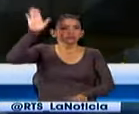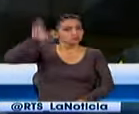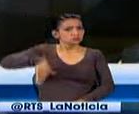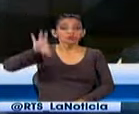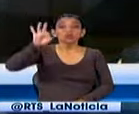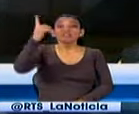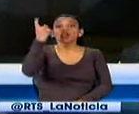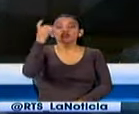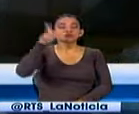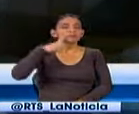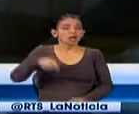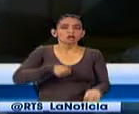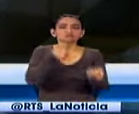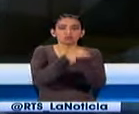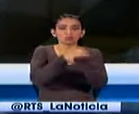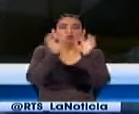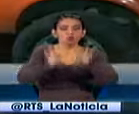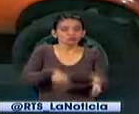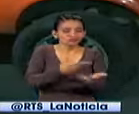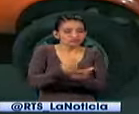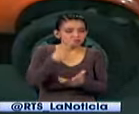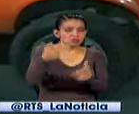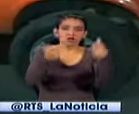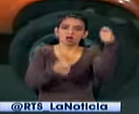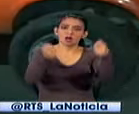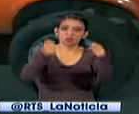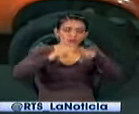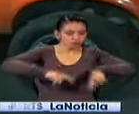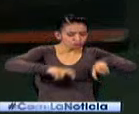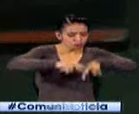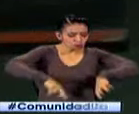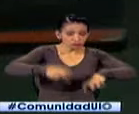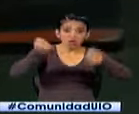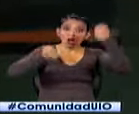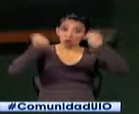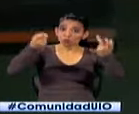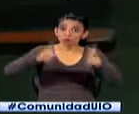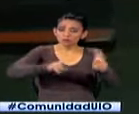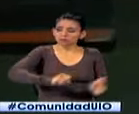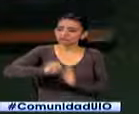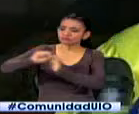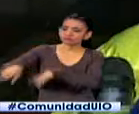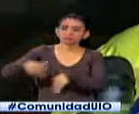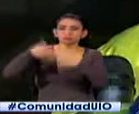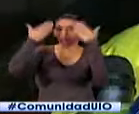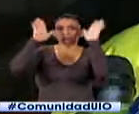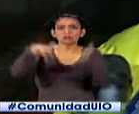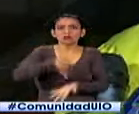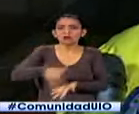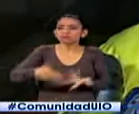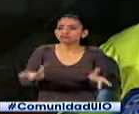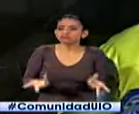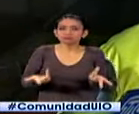colaboración y fuimos para hacer la explotación del vehículo. El auto también fue retenido, pues se desconoce su procedencia. Estaban